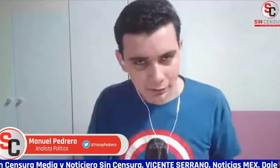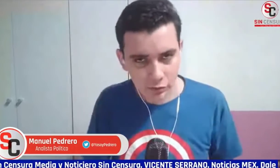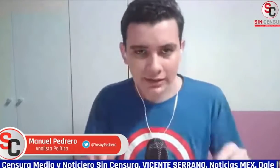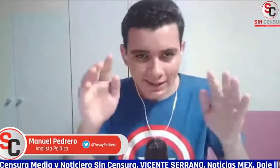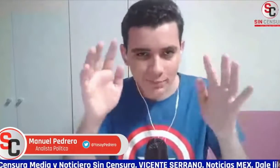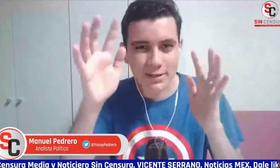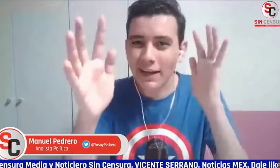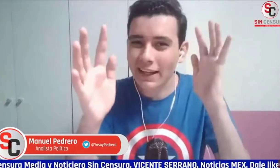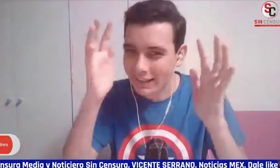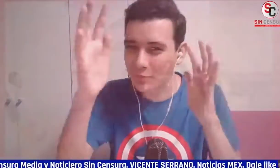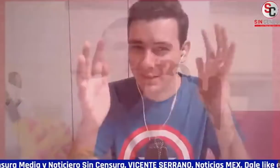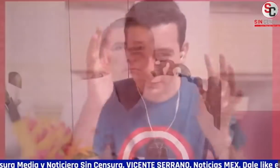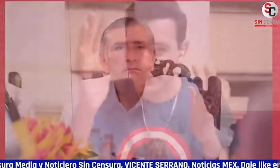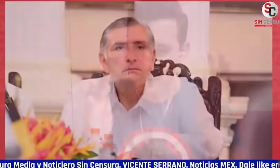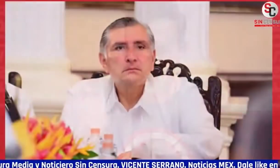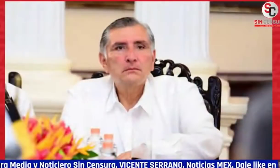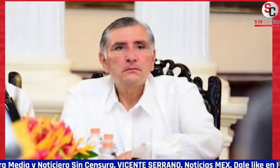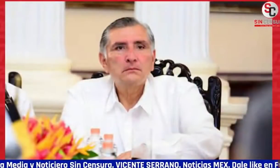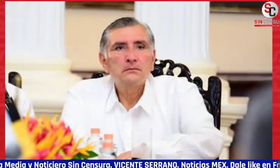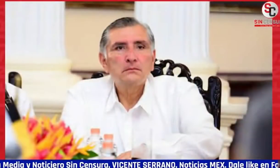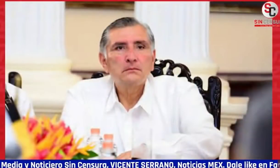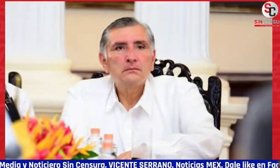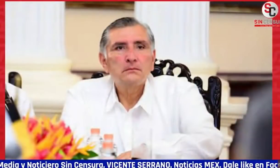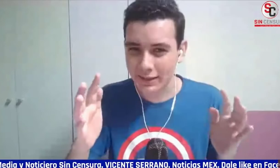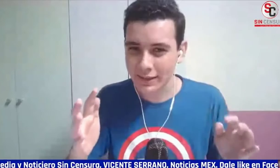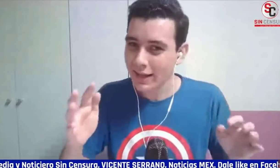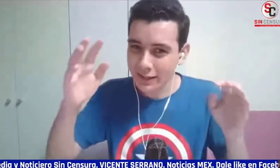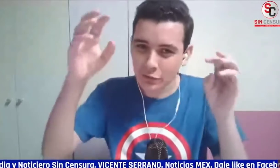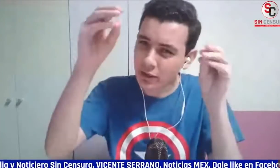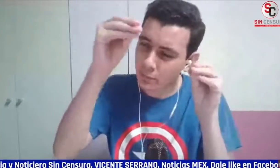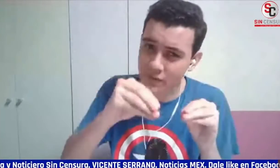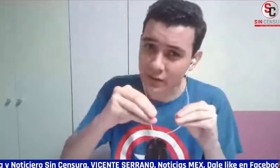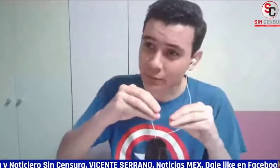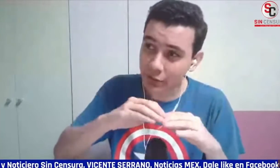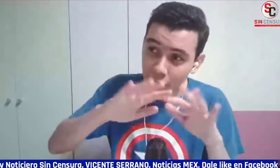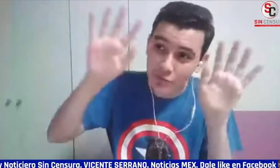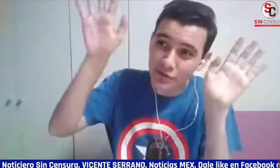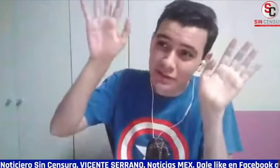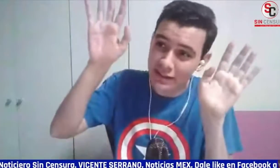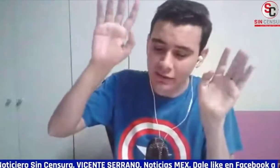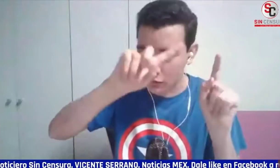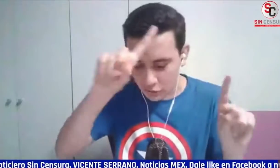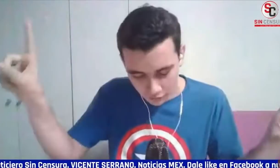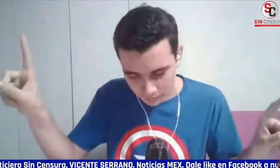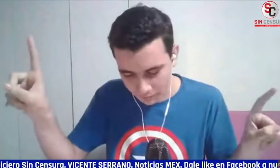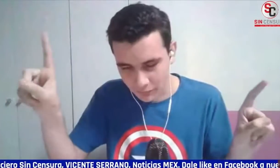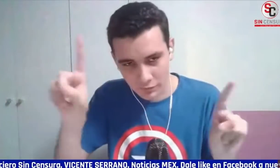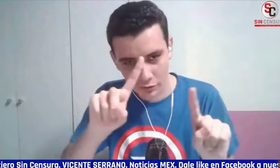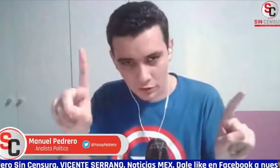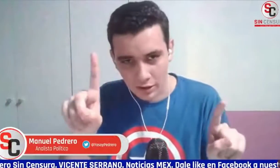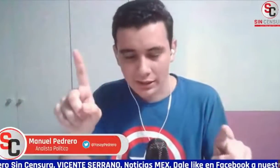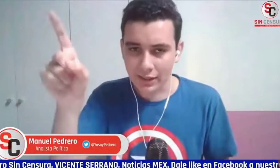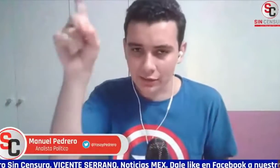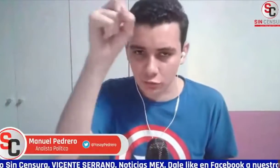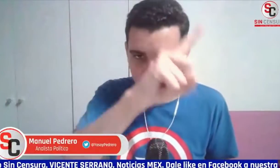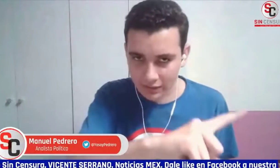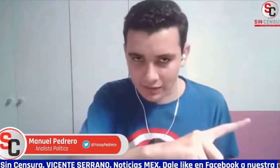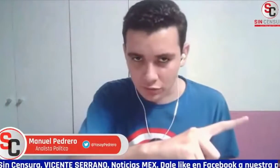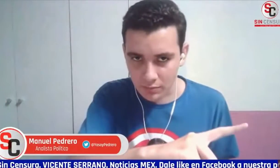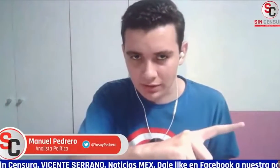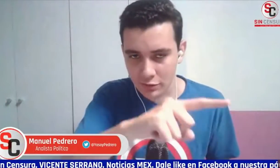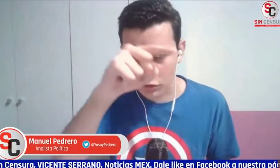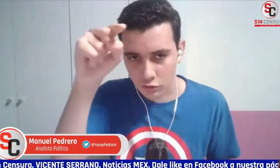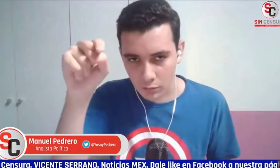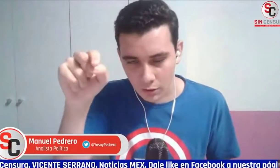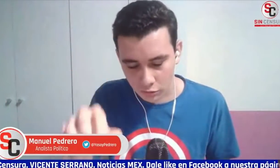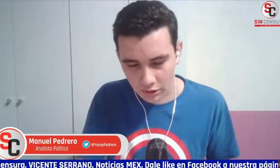el tema de hoy, nada más para que nos refresquemos la memoria de quién es Bartlett y no que por este momento, uy, ya, no, tanto antes